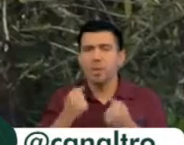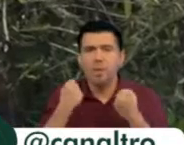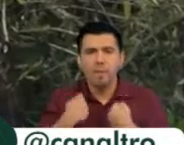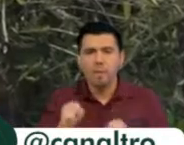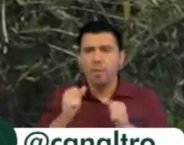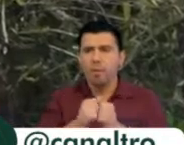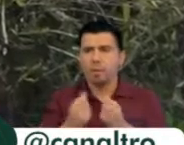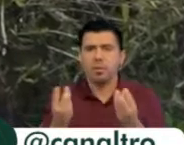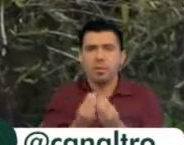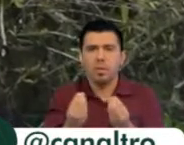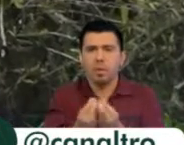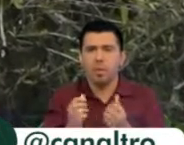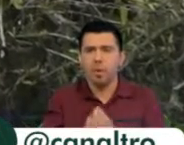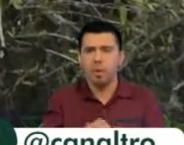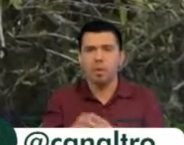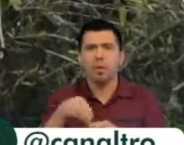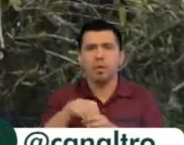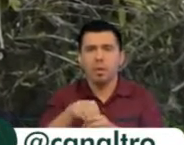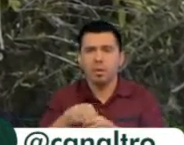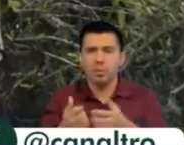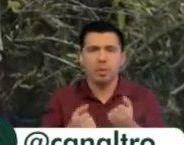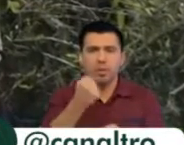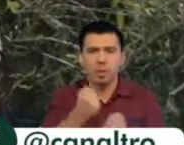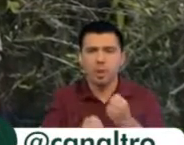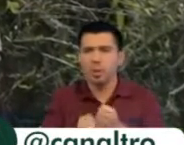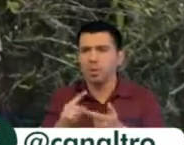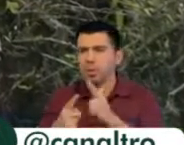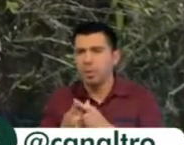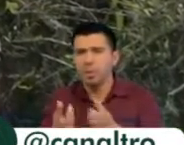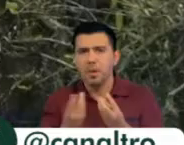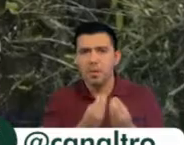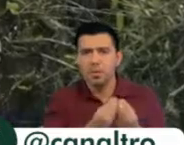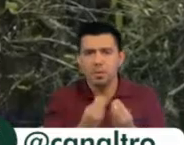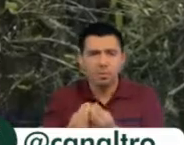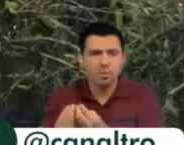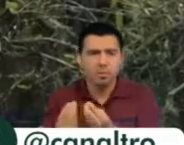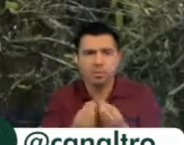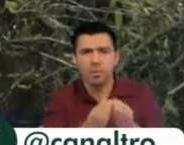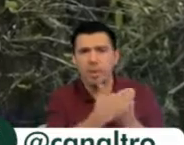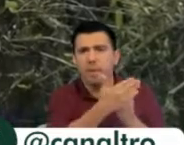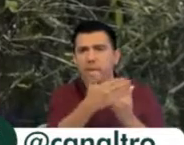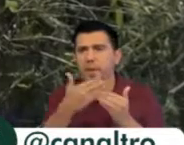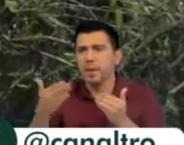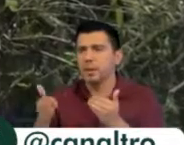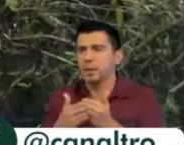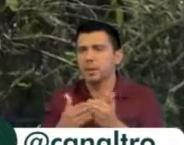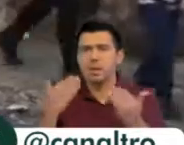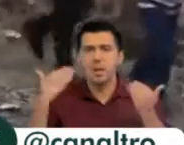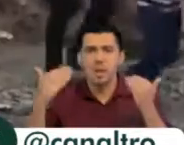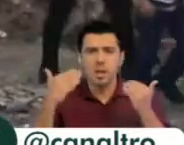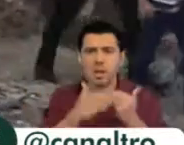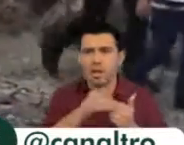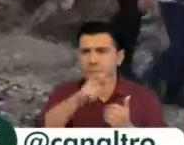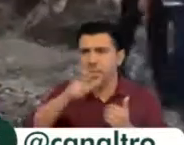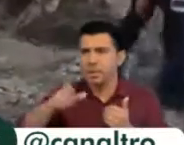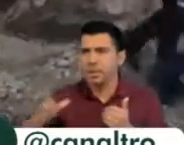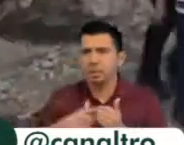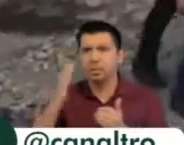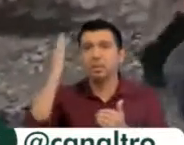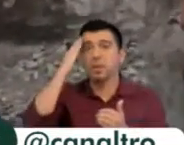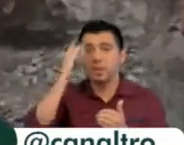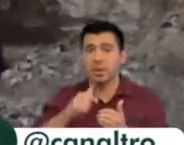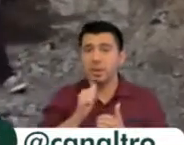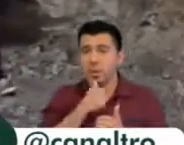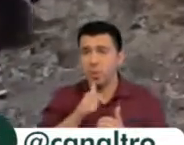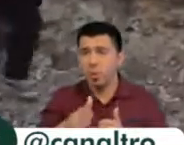compañeros, transportadores, gente, los mismos vecinos, campesinos, que saben lo que se sufre